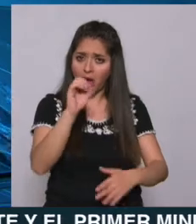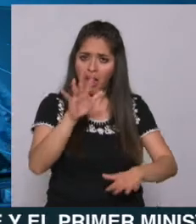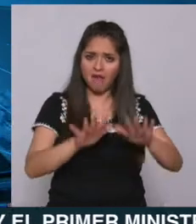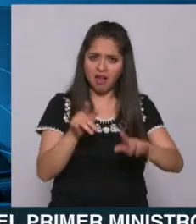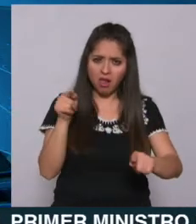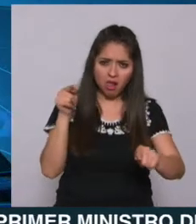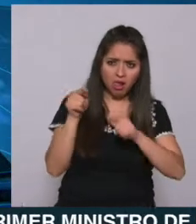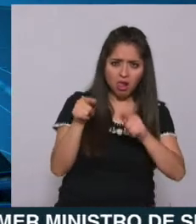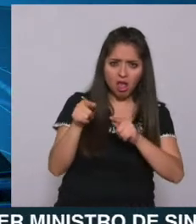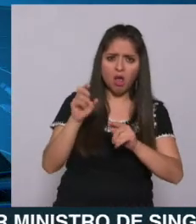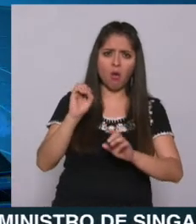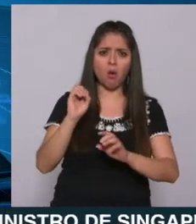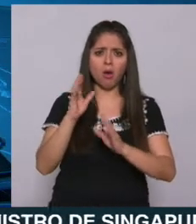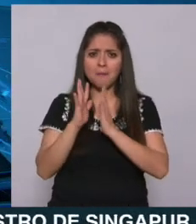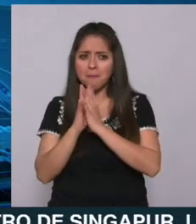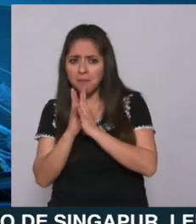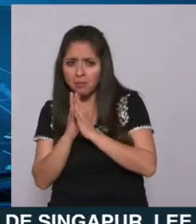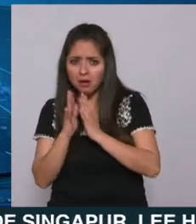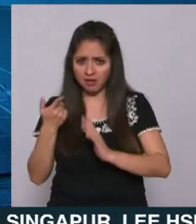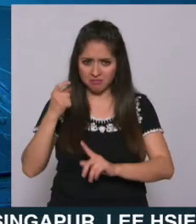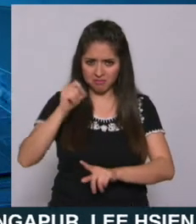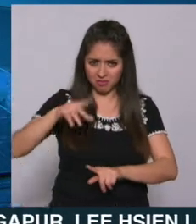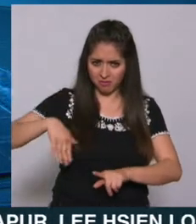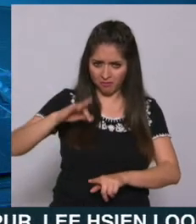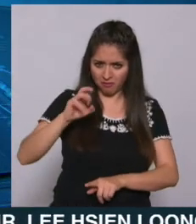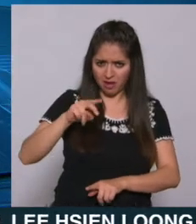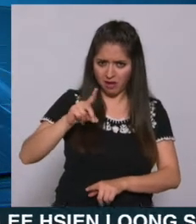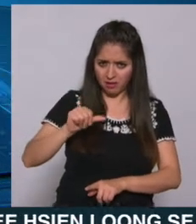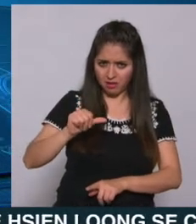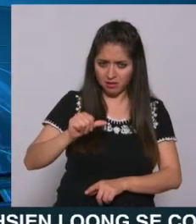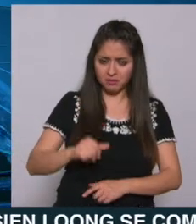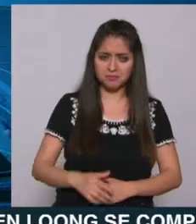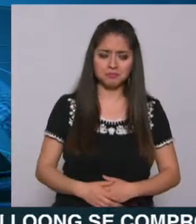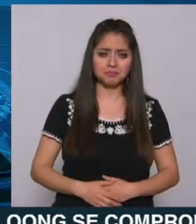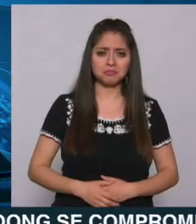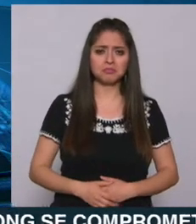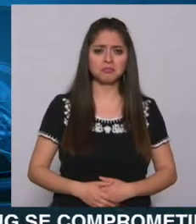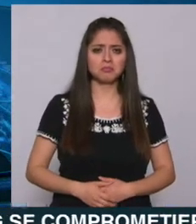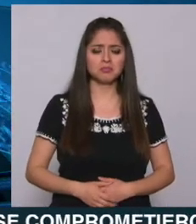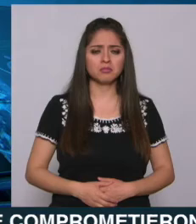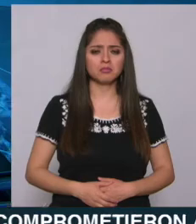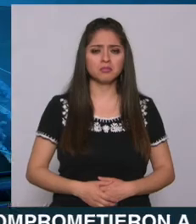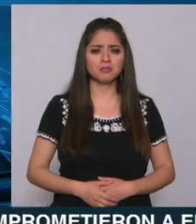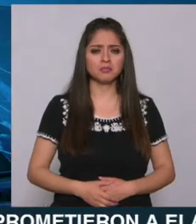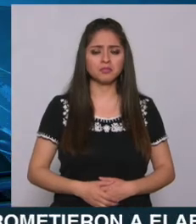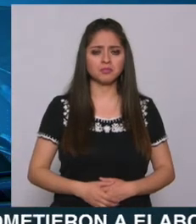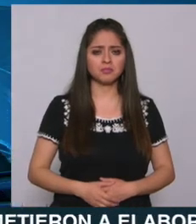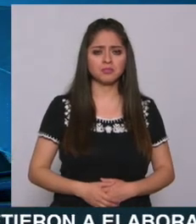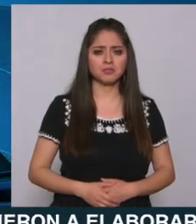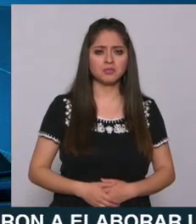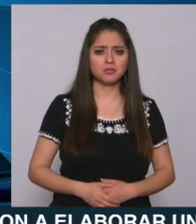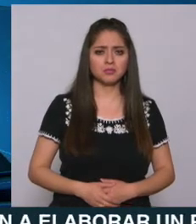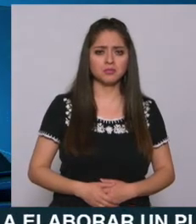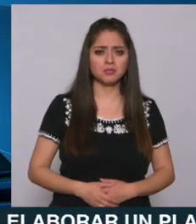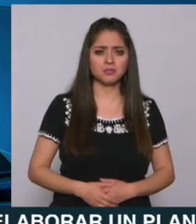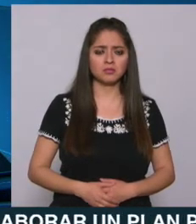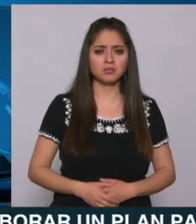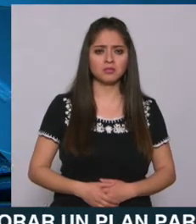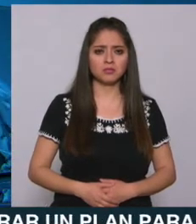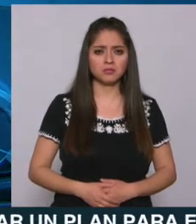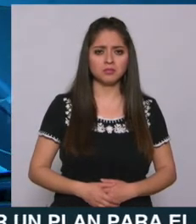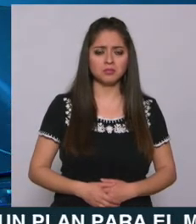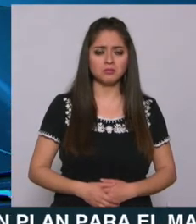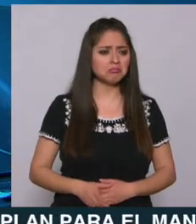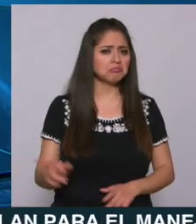o cuchicheos, como mencionaba Fernanda hace ratito? No, sus compañeros de escuela, ella ha estado en la misma